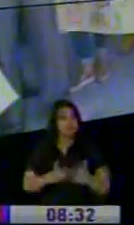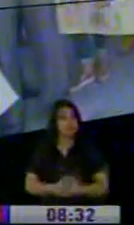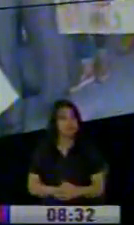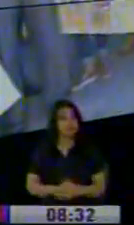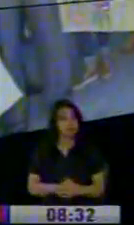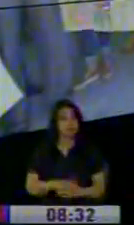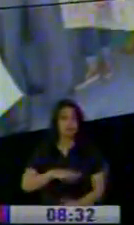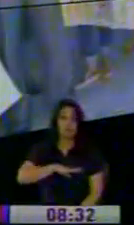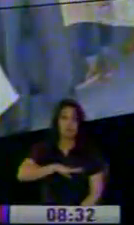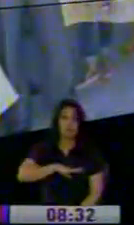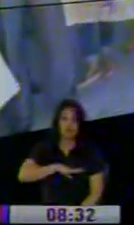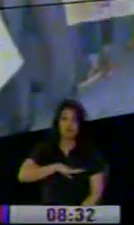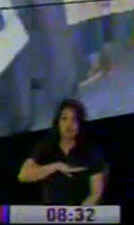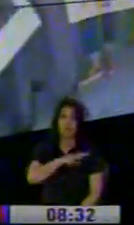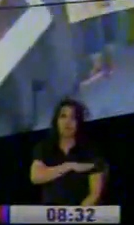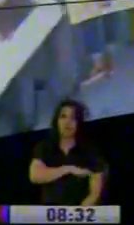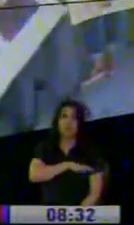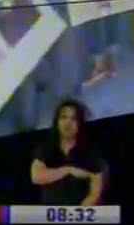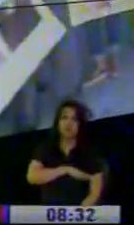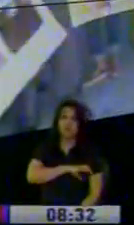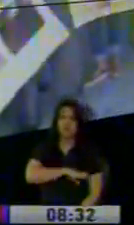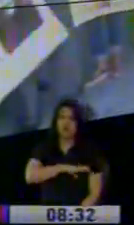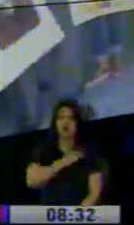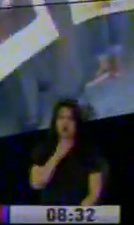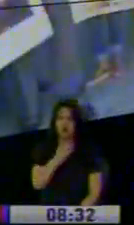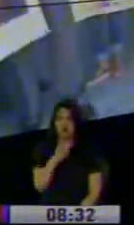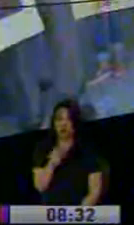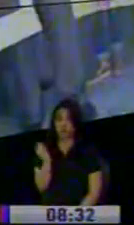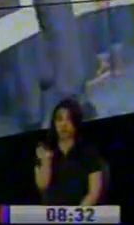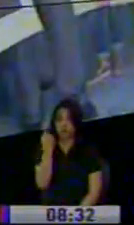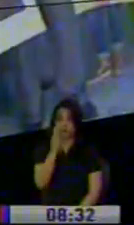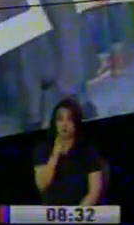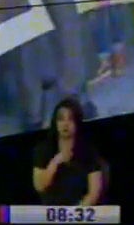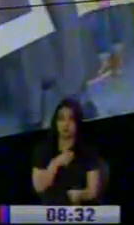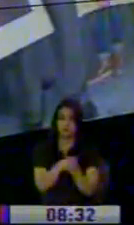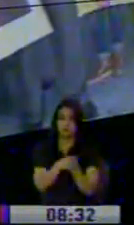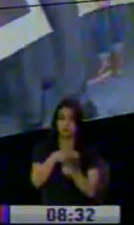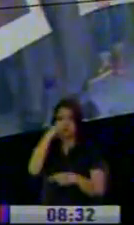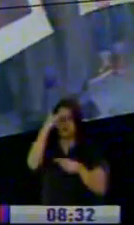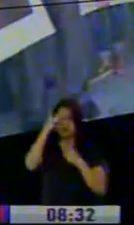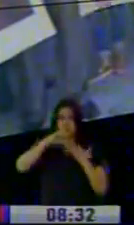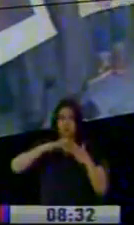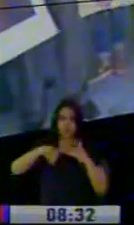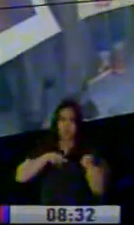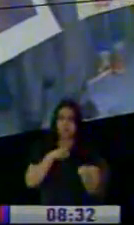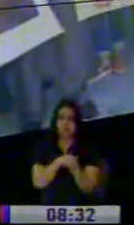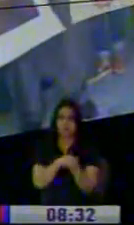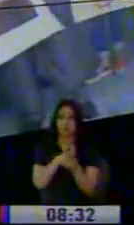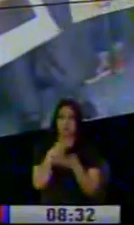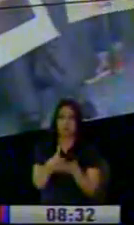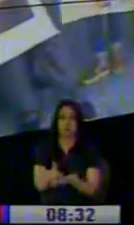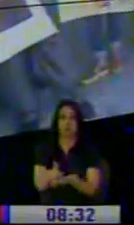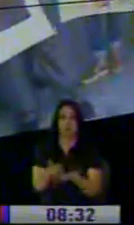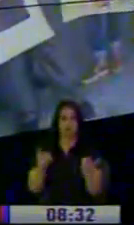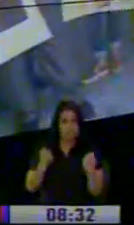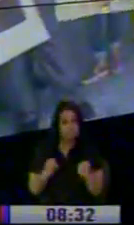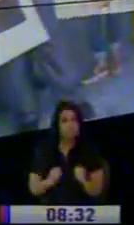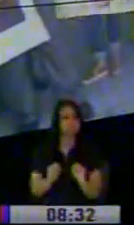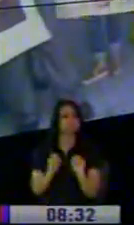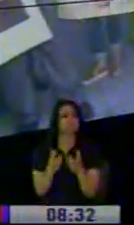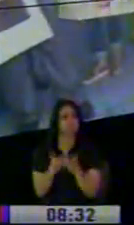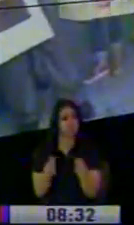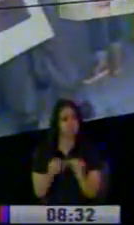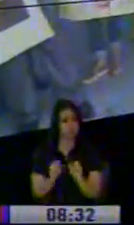el municipio, hablar con el que corresponda. Diles que no están solos, que estamos con nosotros. Y eso por lo menos ayuda al tratar de echarles una